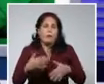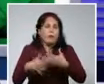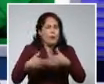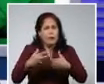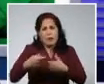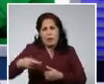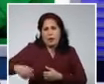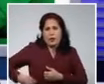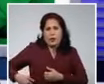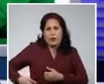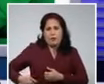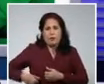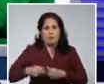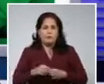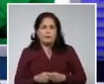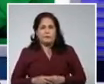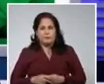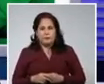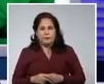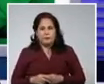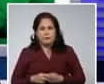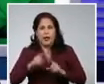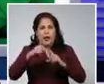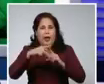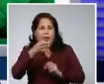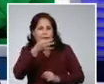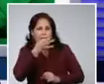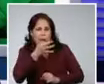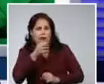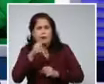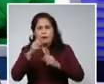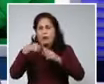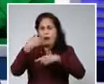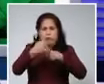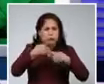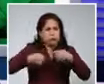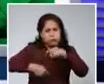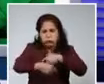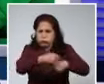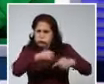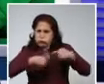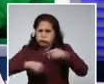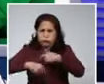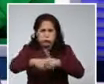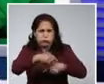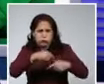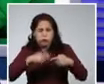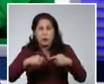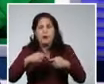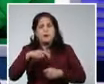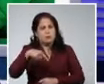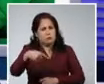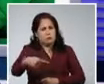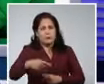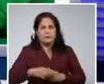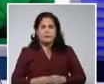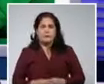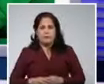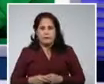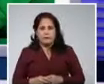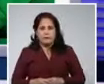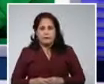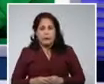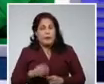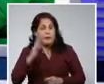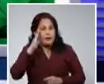crónica, haciendo el tratamiento de hemodiálisis que realizaba periódicamente. Se